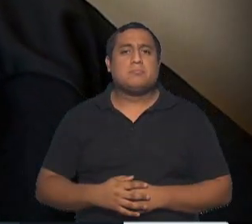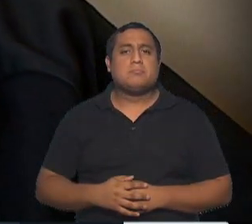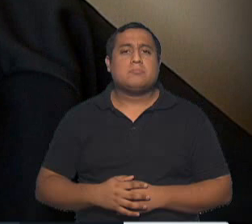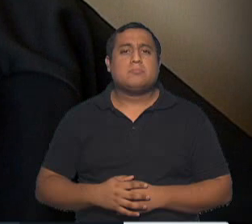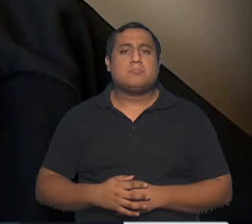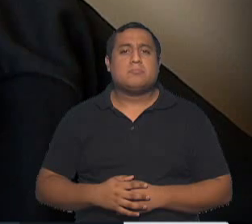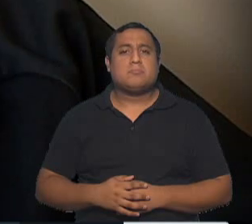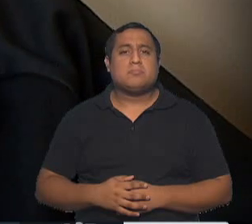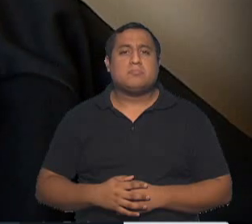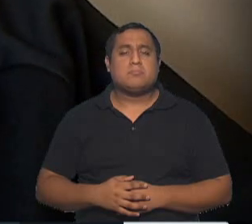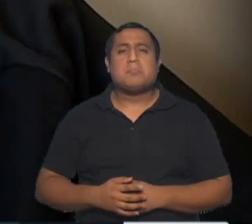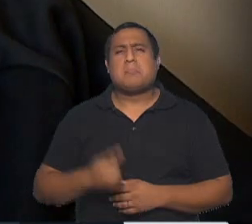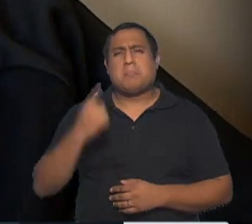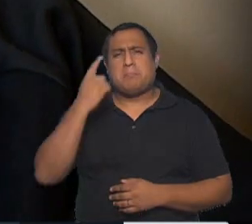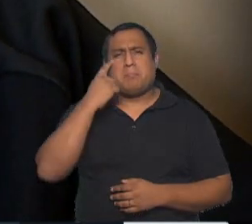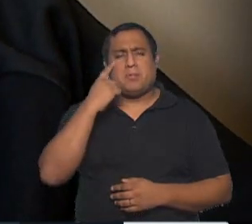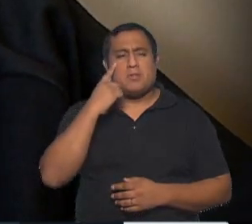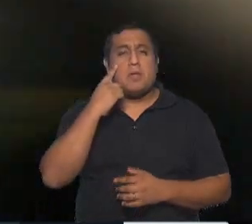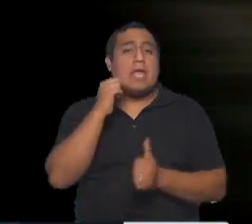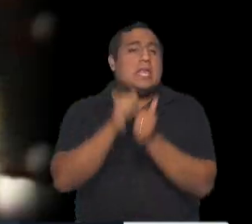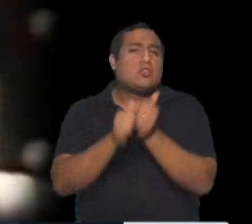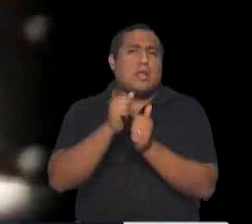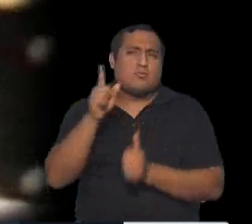Eso era desconocer la historia del Reino Unido.